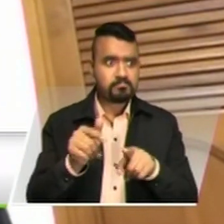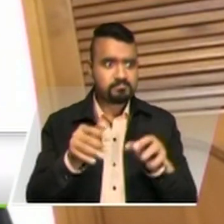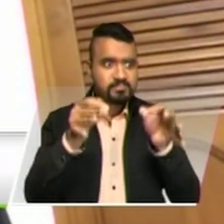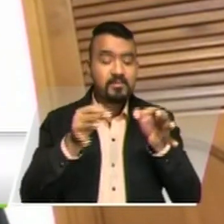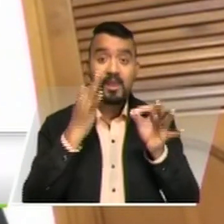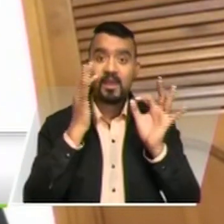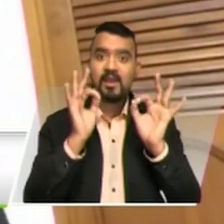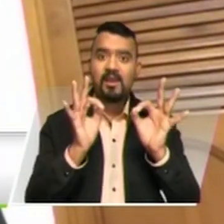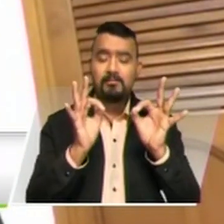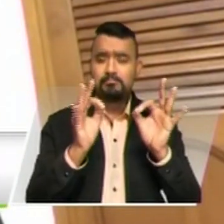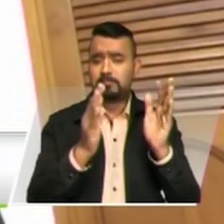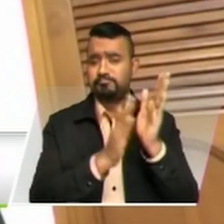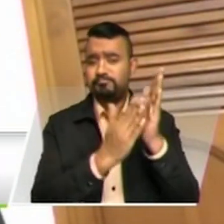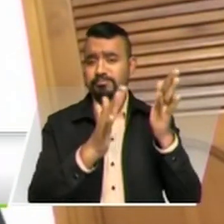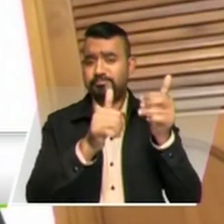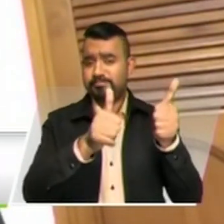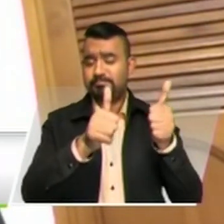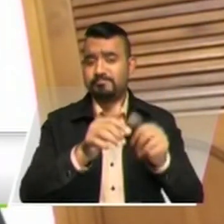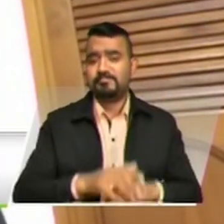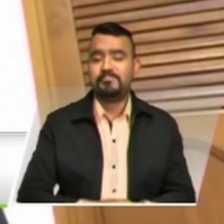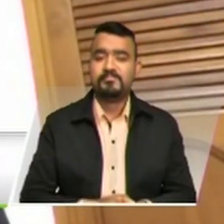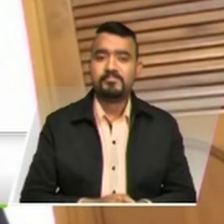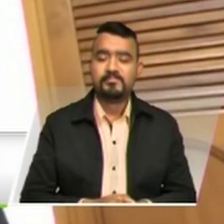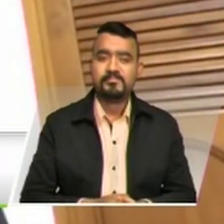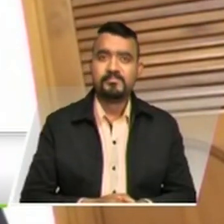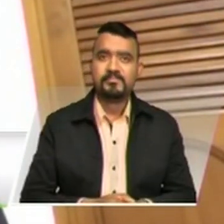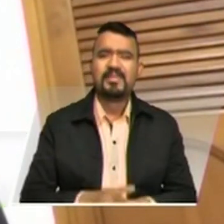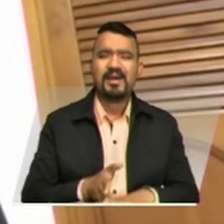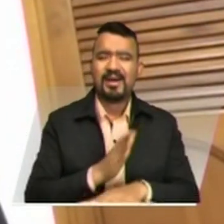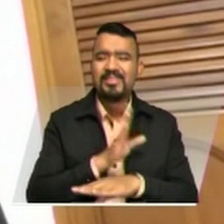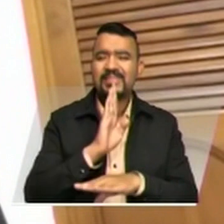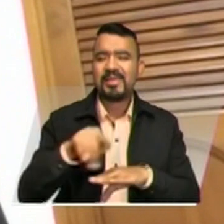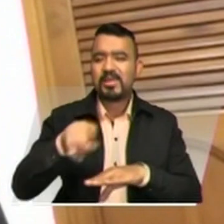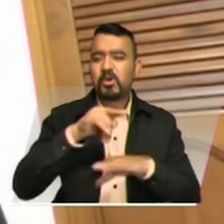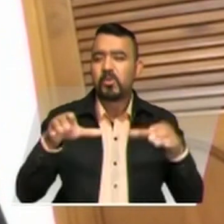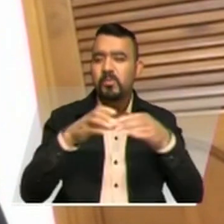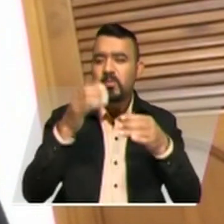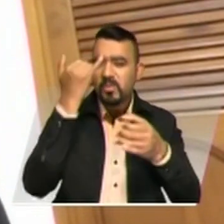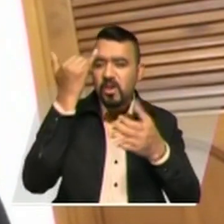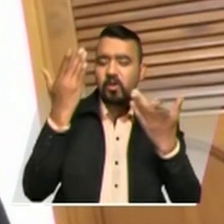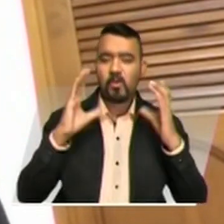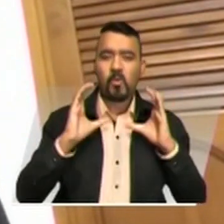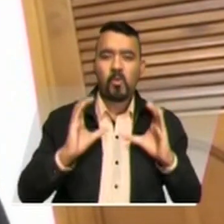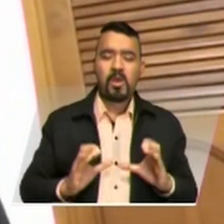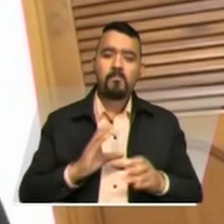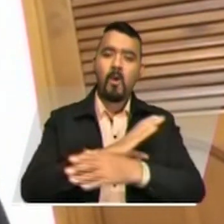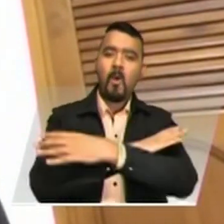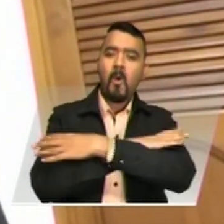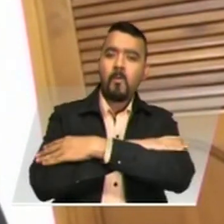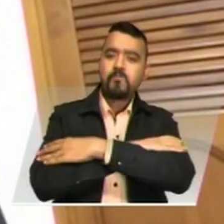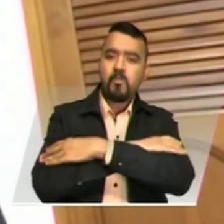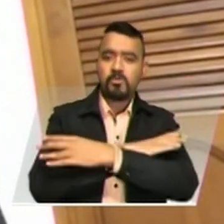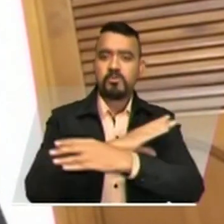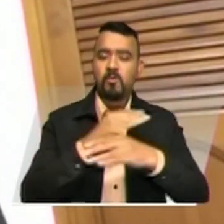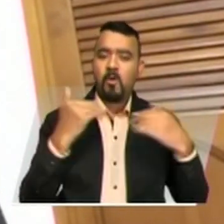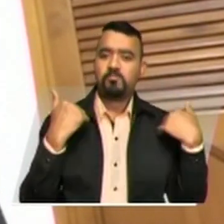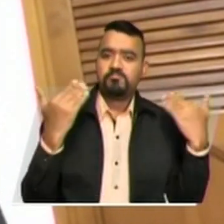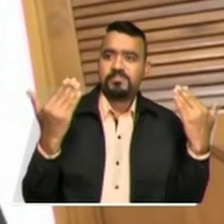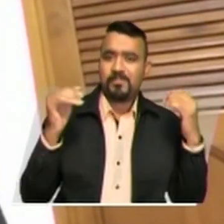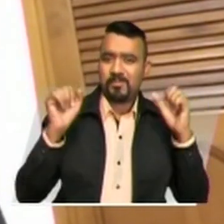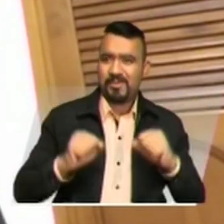la protección en cuanto a las articulaciones y algunos algunos músculos el traje